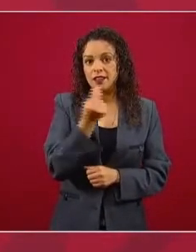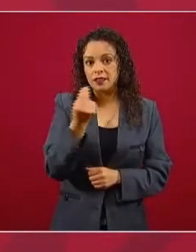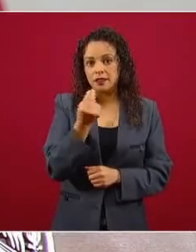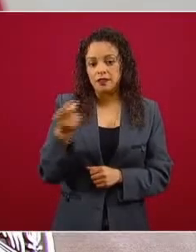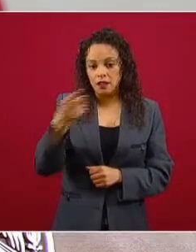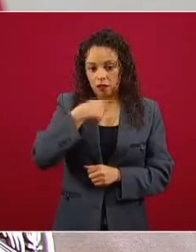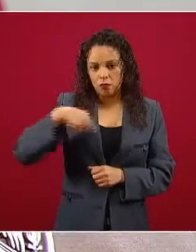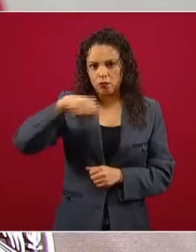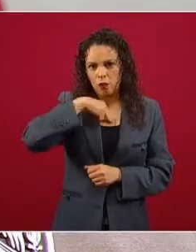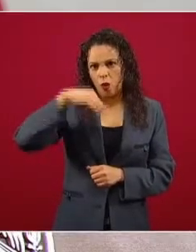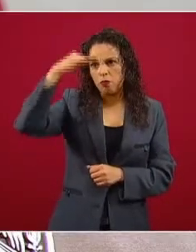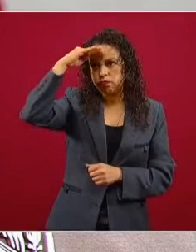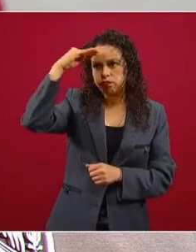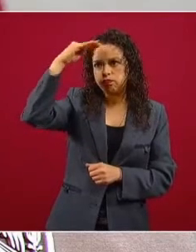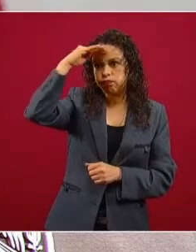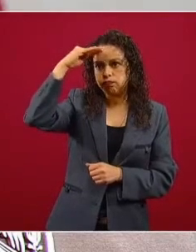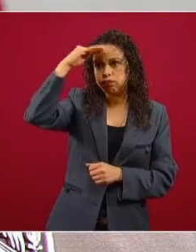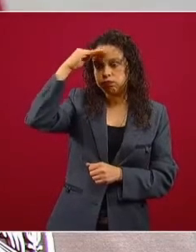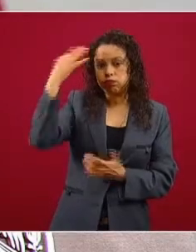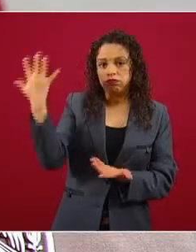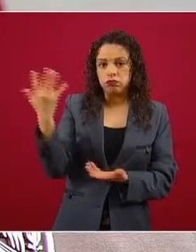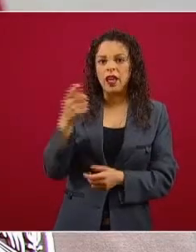remesas,